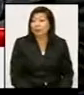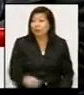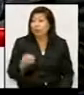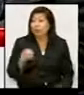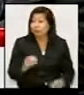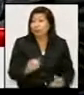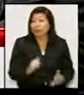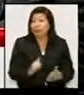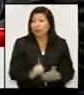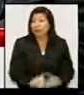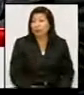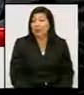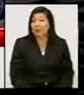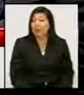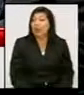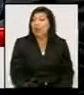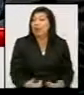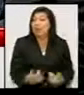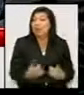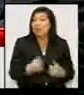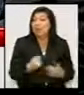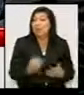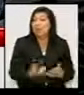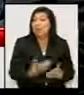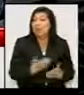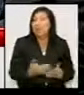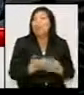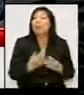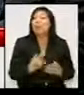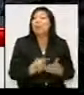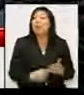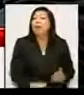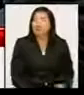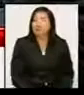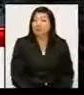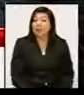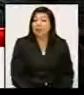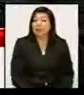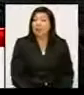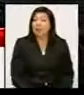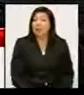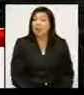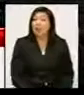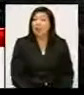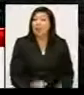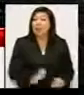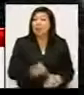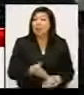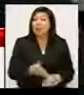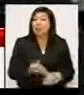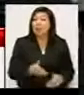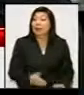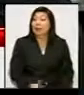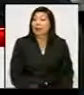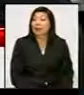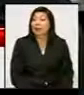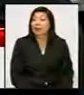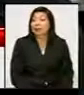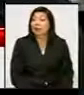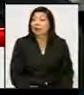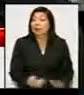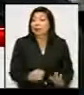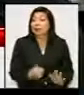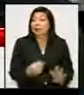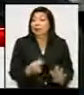lluvias, tenemos problemas. ¿Por qué? Porque esa vía de Trocha Angosta tiene, no sé, creo que